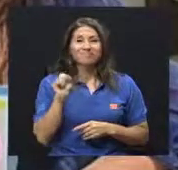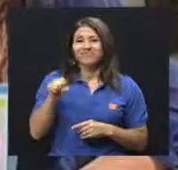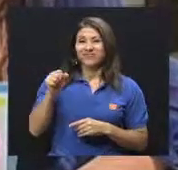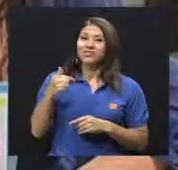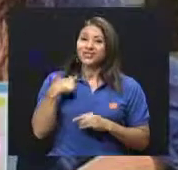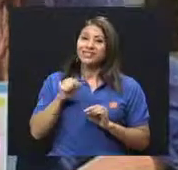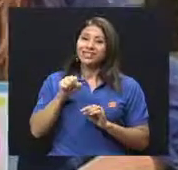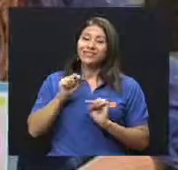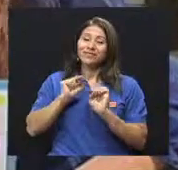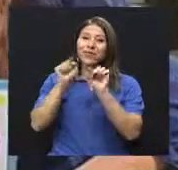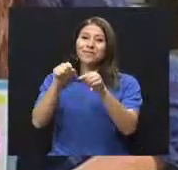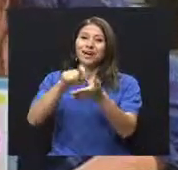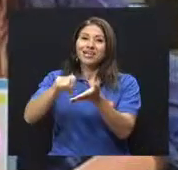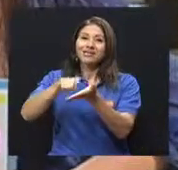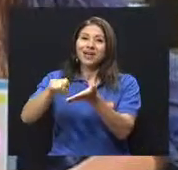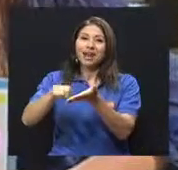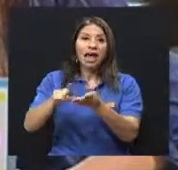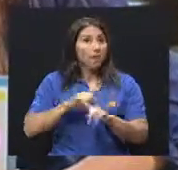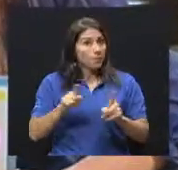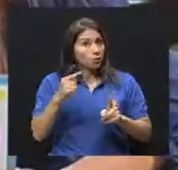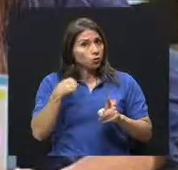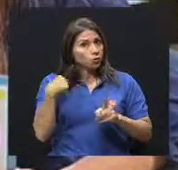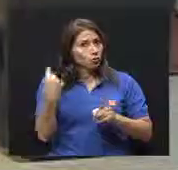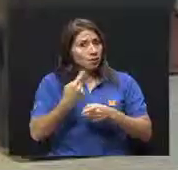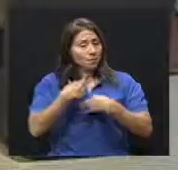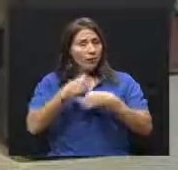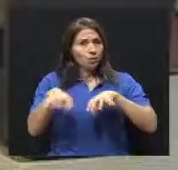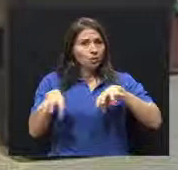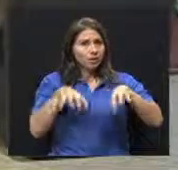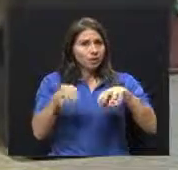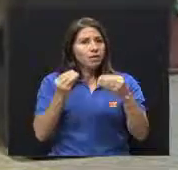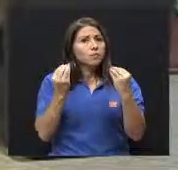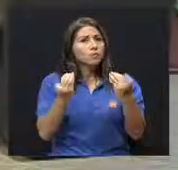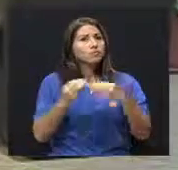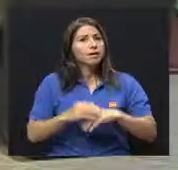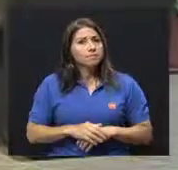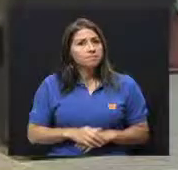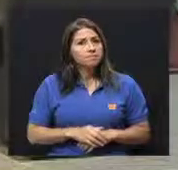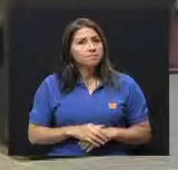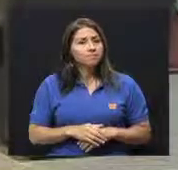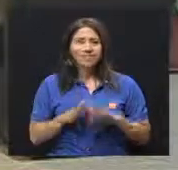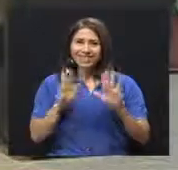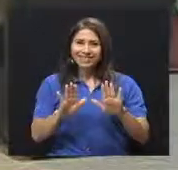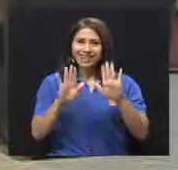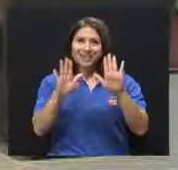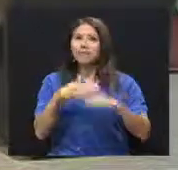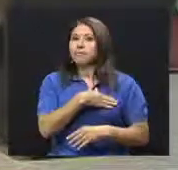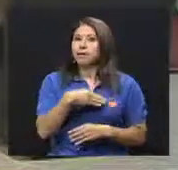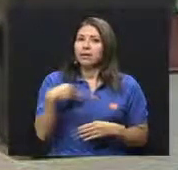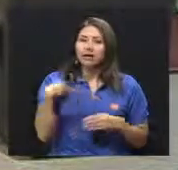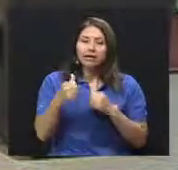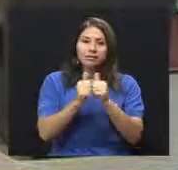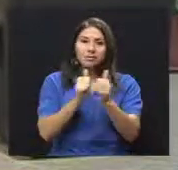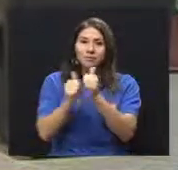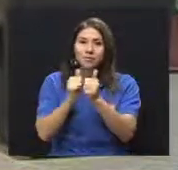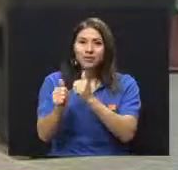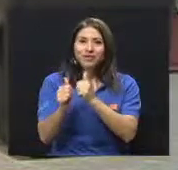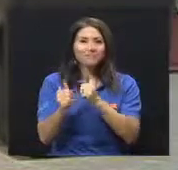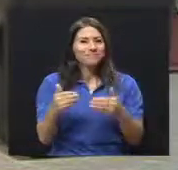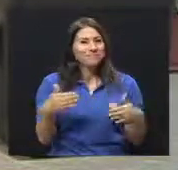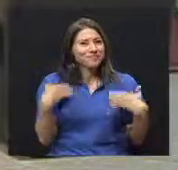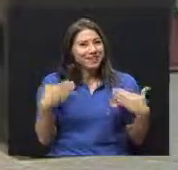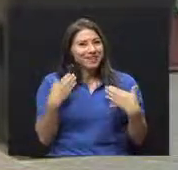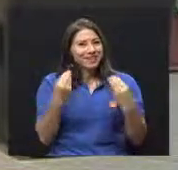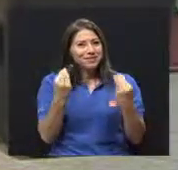No, yo sí voy para la escuela. Bueno. Pero yo sí hago siempre actividad, mucho. Excelente. Me encanta hacer deporte a